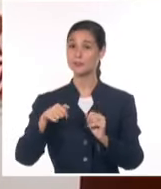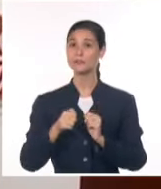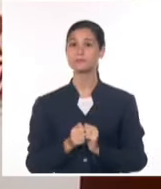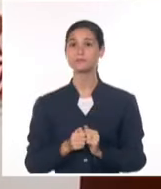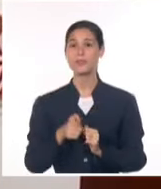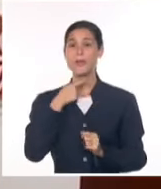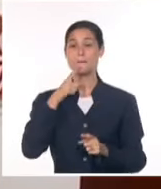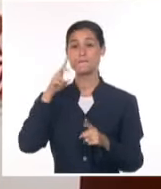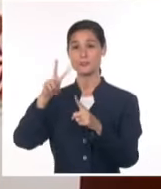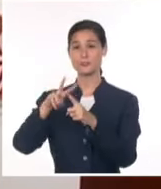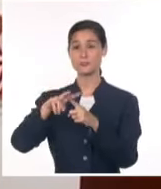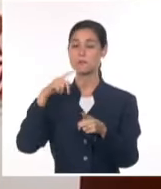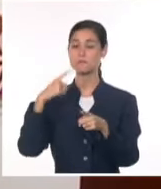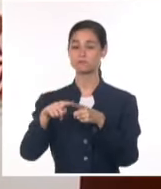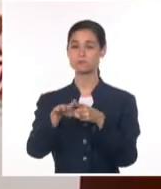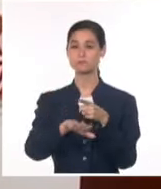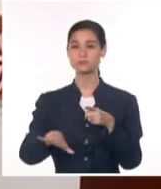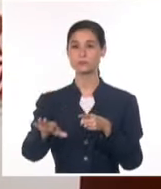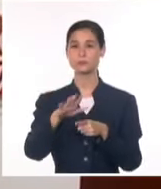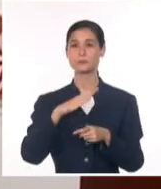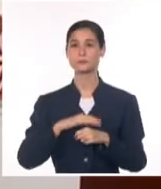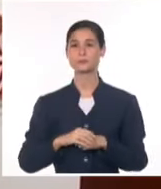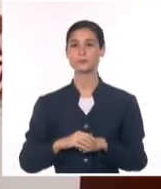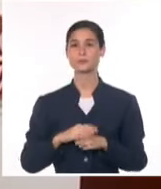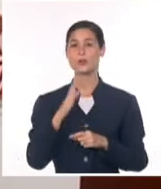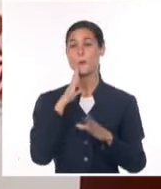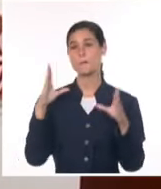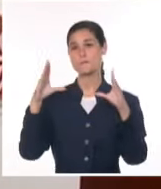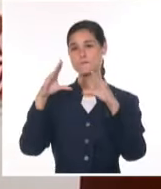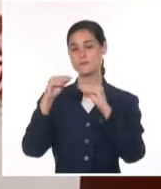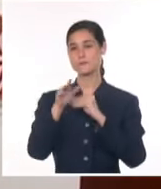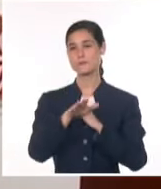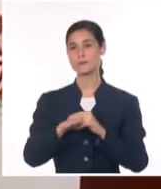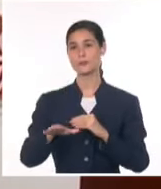estelar del Noticiero Nacional de la Televisión Cubana. En próximos espacios